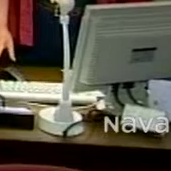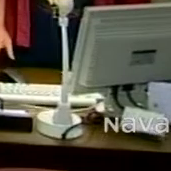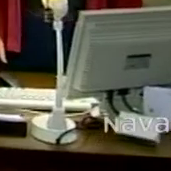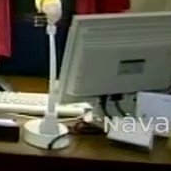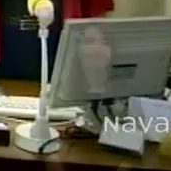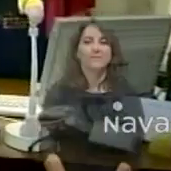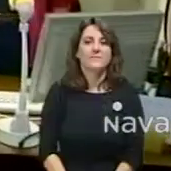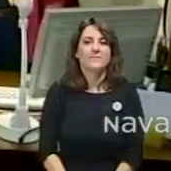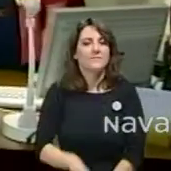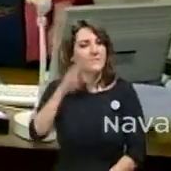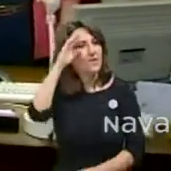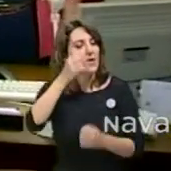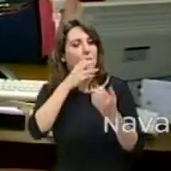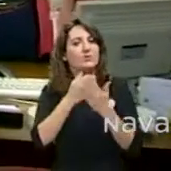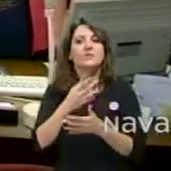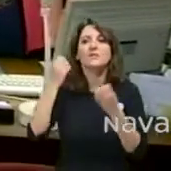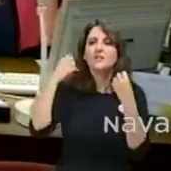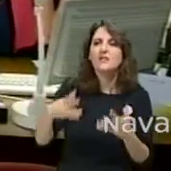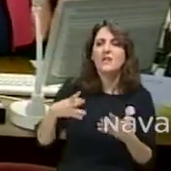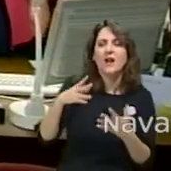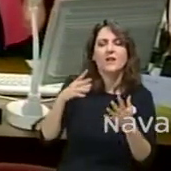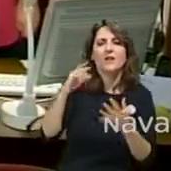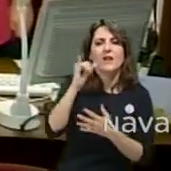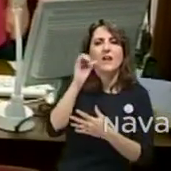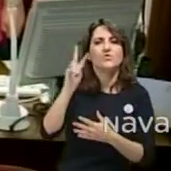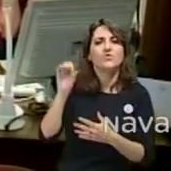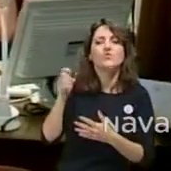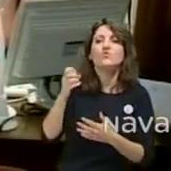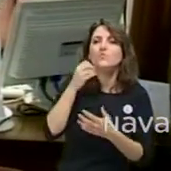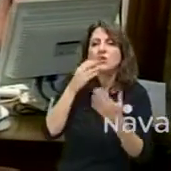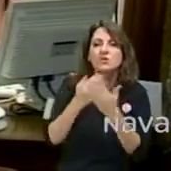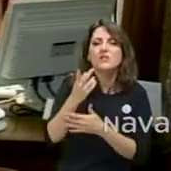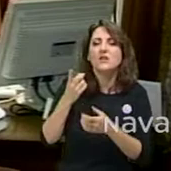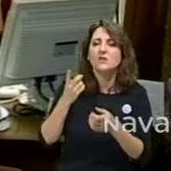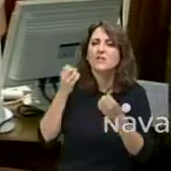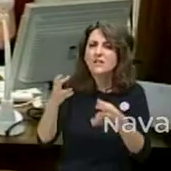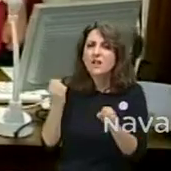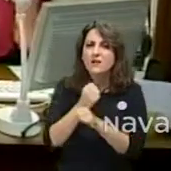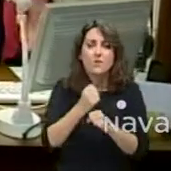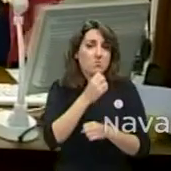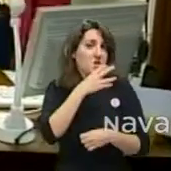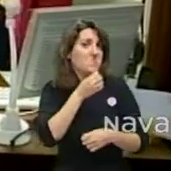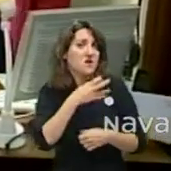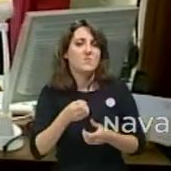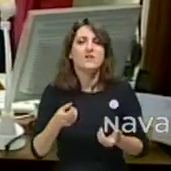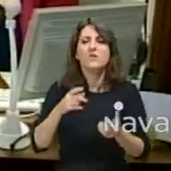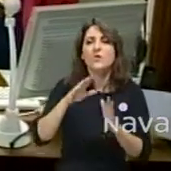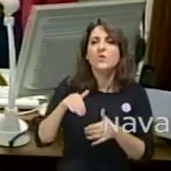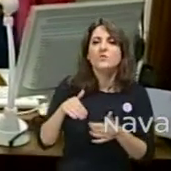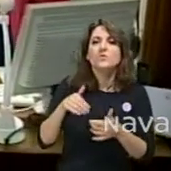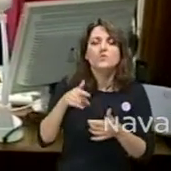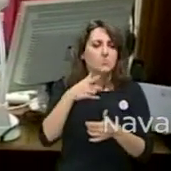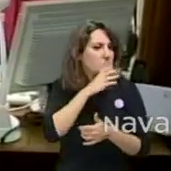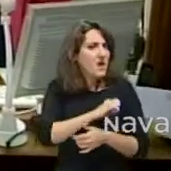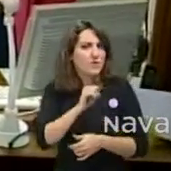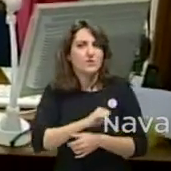Hola, buenos días. ¿Qué tal, Jesús? Buenos días. ¿Qué tal? ¿Cómo va el trabajo? Pues, ¿todo bien? Bastante bien. A ver si trabajo un ratito aquí en la